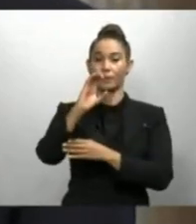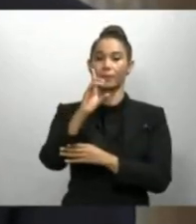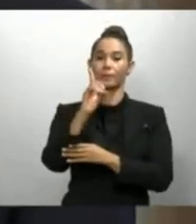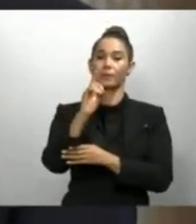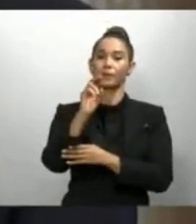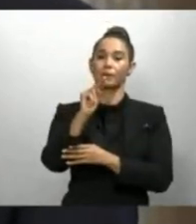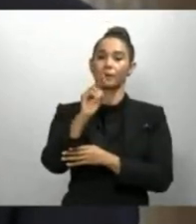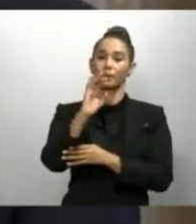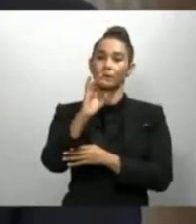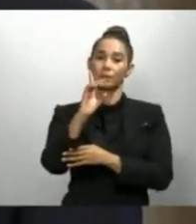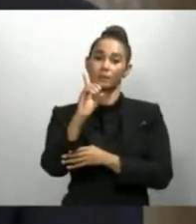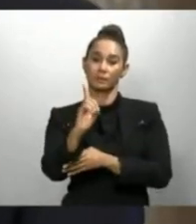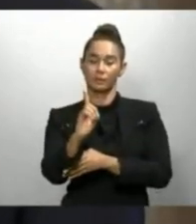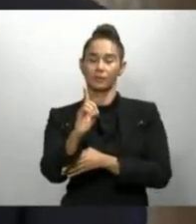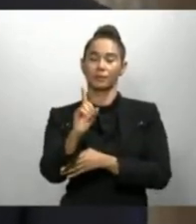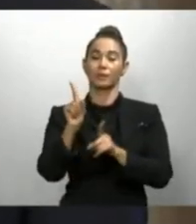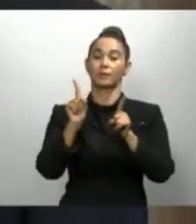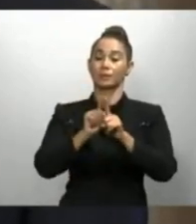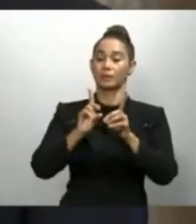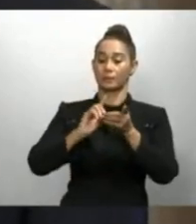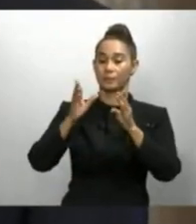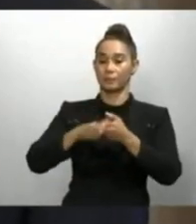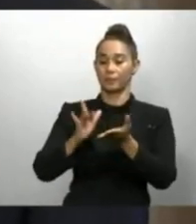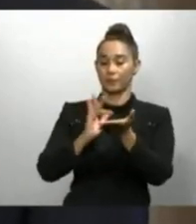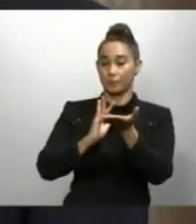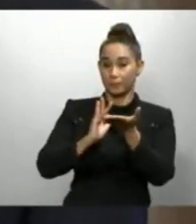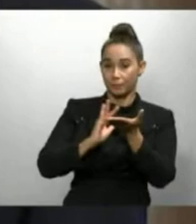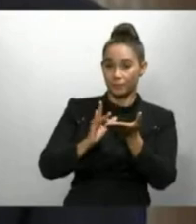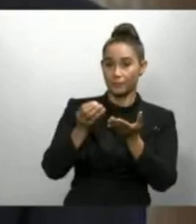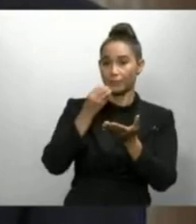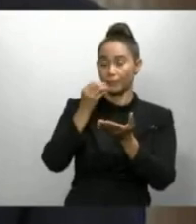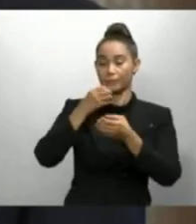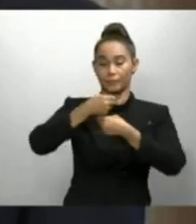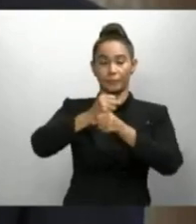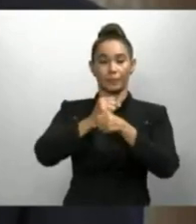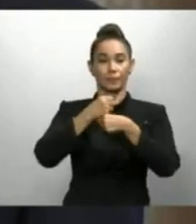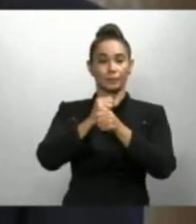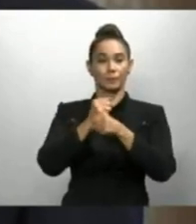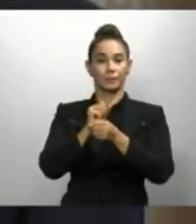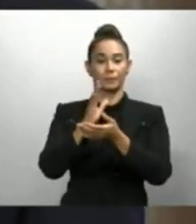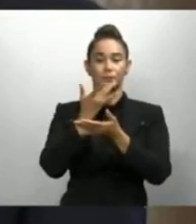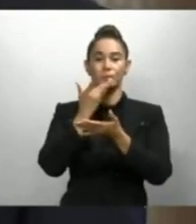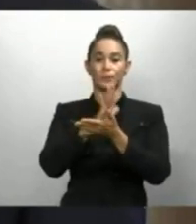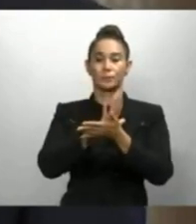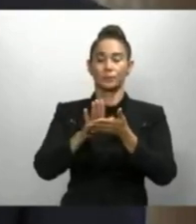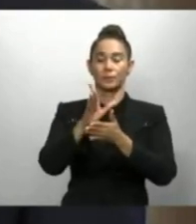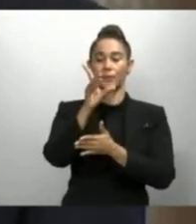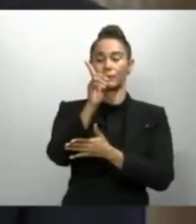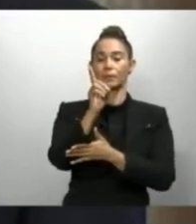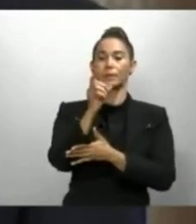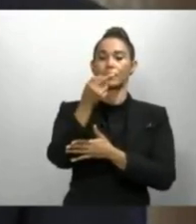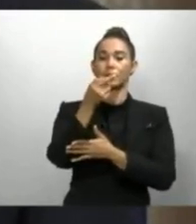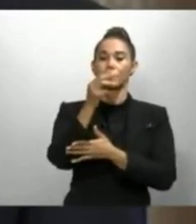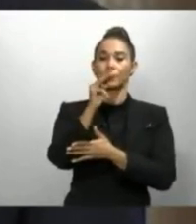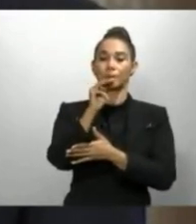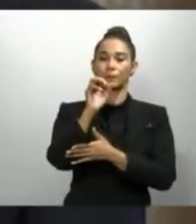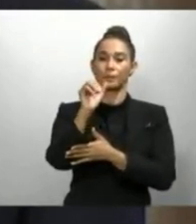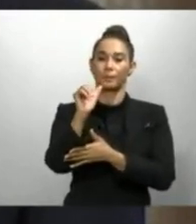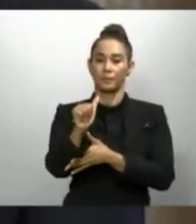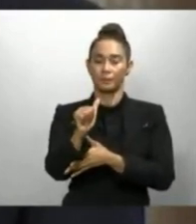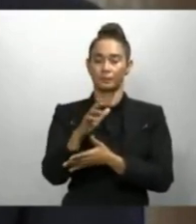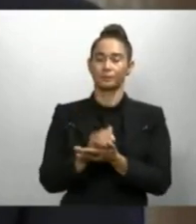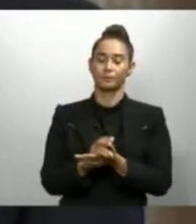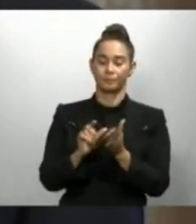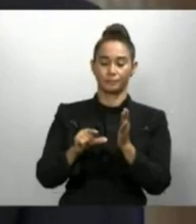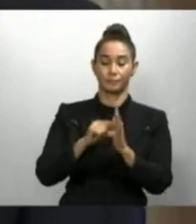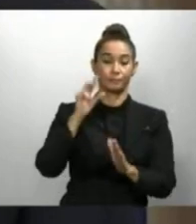y a la Dirección General de Medicamentos, Alimentos y Productos Sanitarios, DIGEMAN. Párrafo 2. La falta